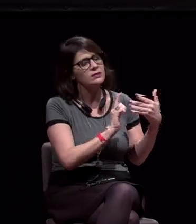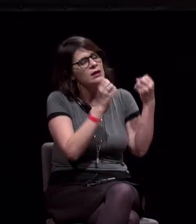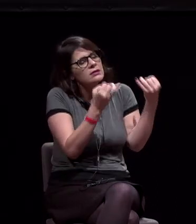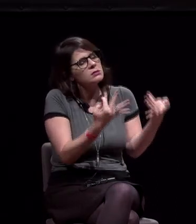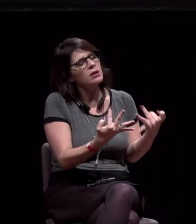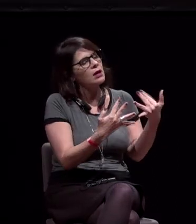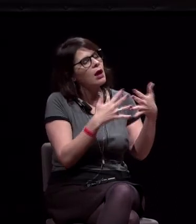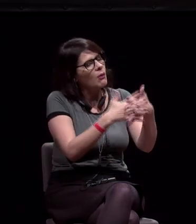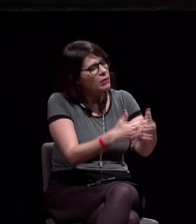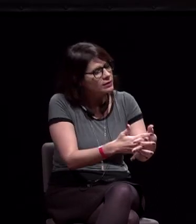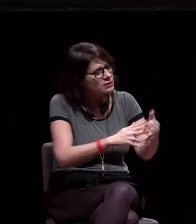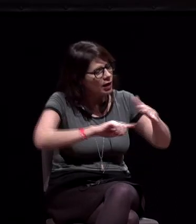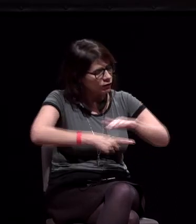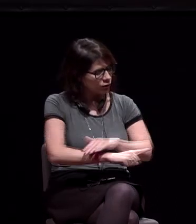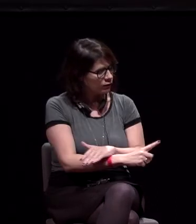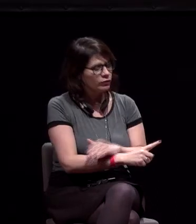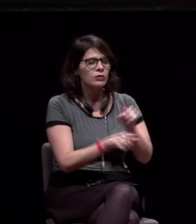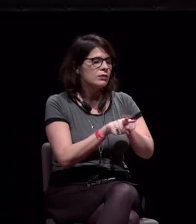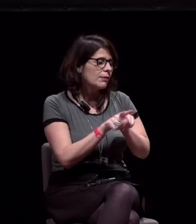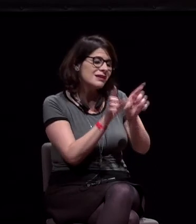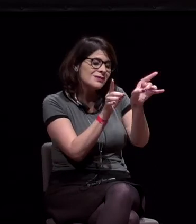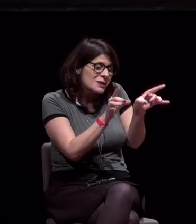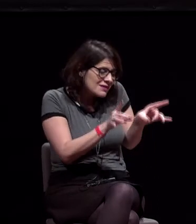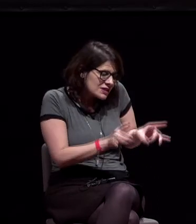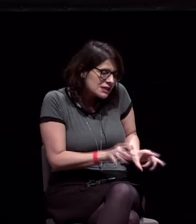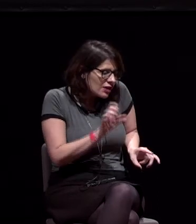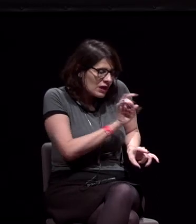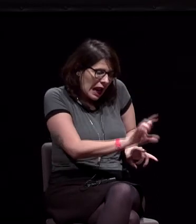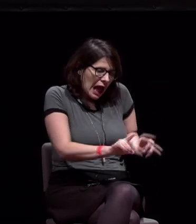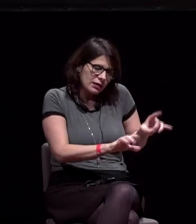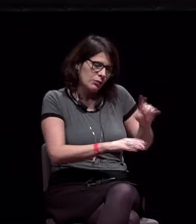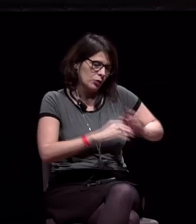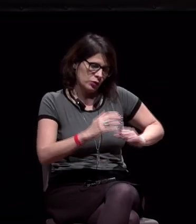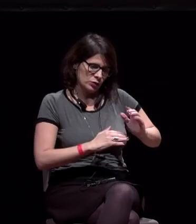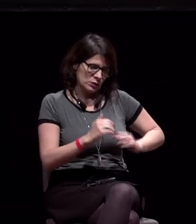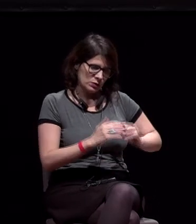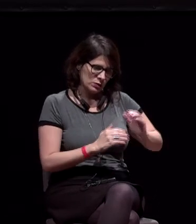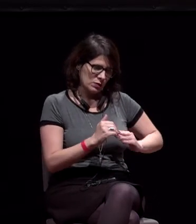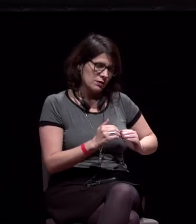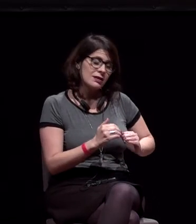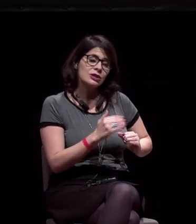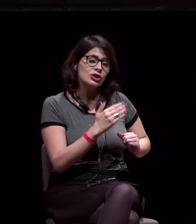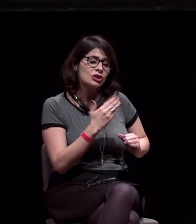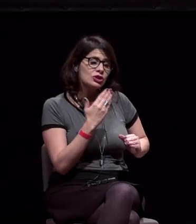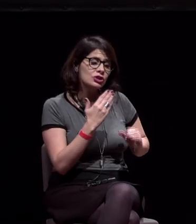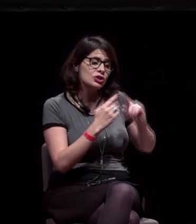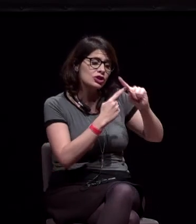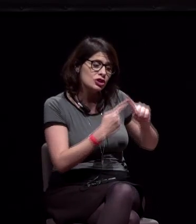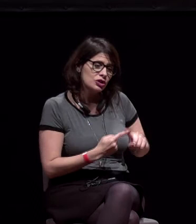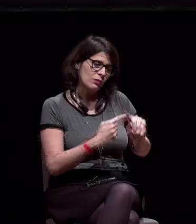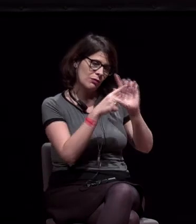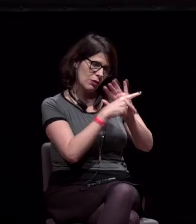complejidades y de ciertas especificidades también que entraron en la producción de este tipo de arte, que si